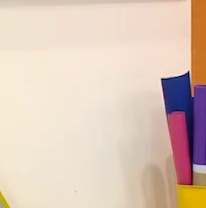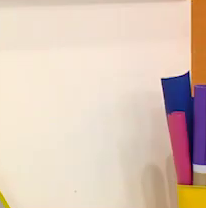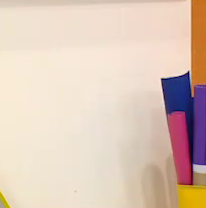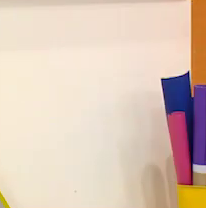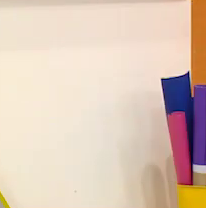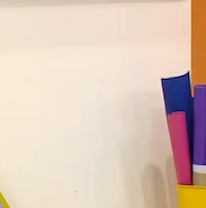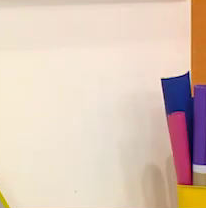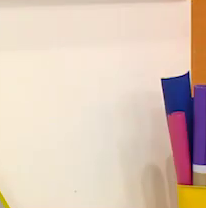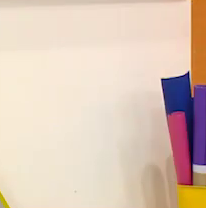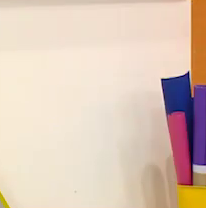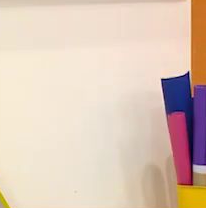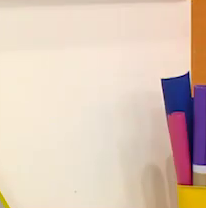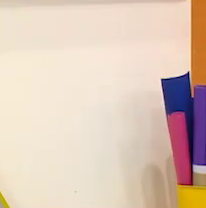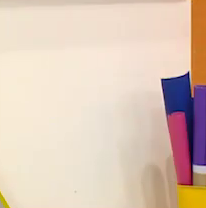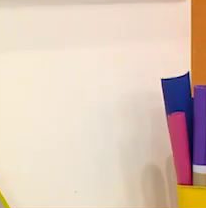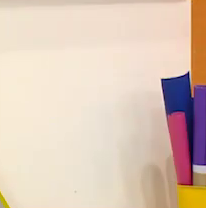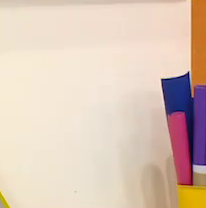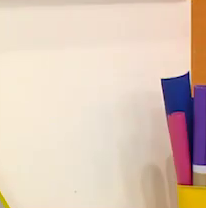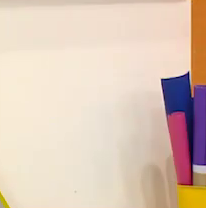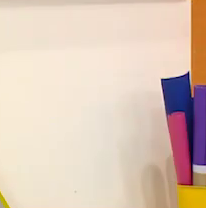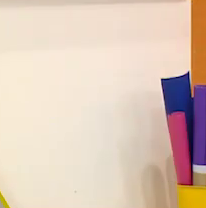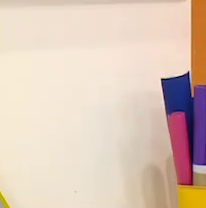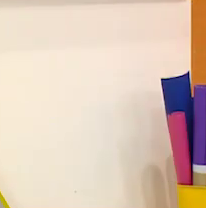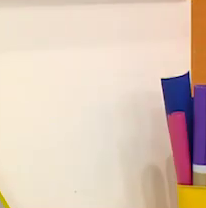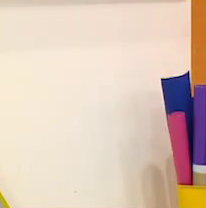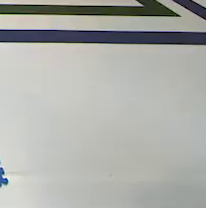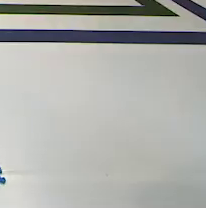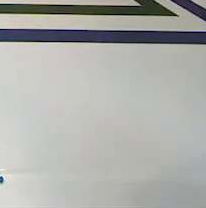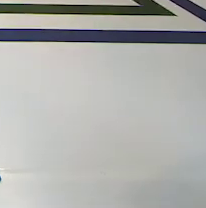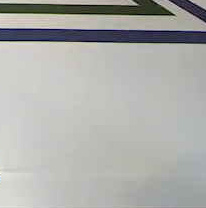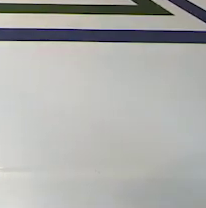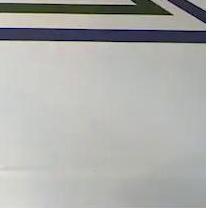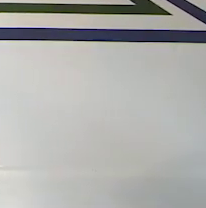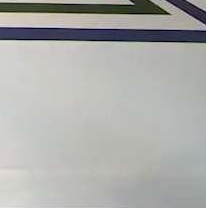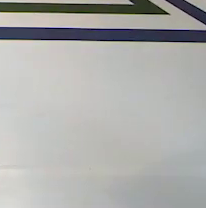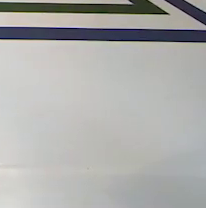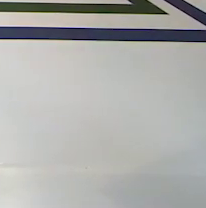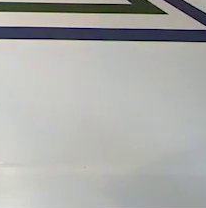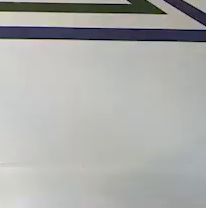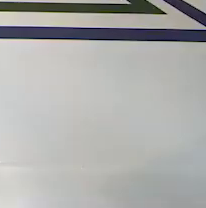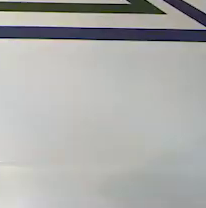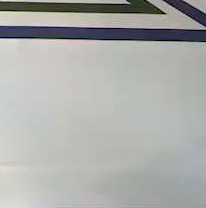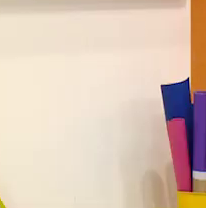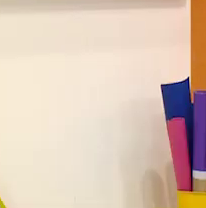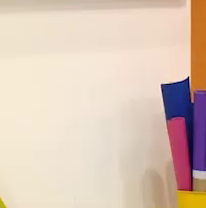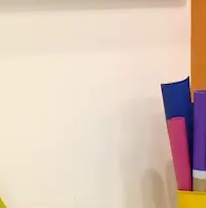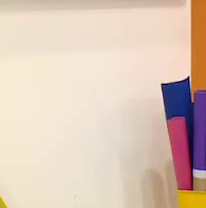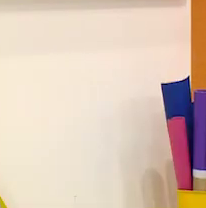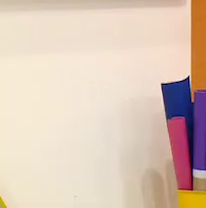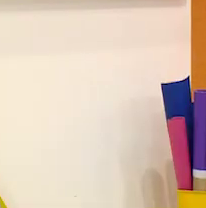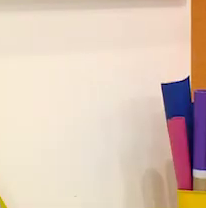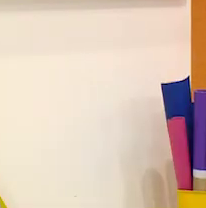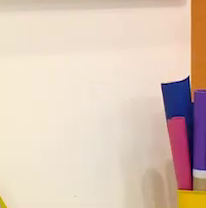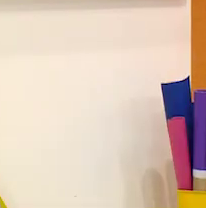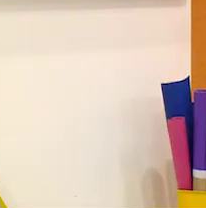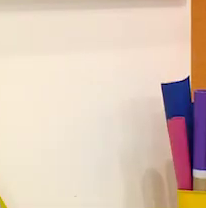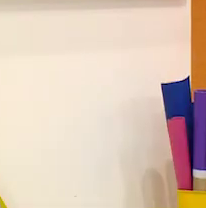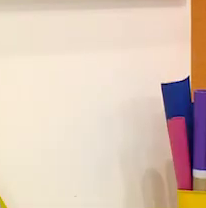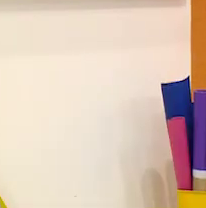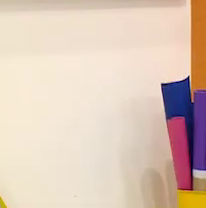Acitrón de un fandango, sango, sango, sabaré, sabaré que va cantando